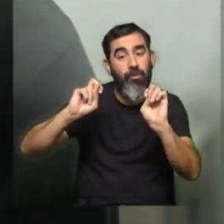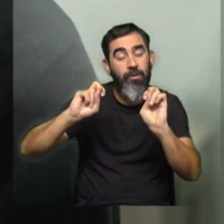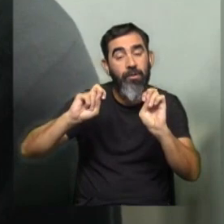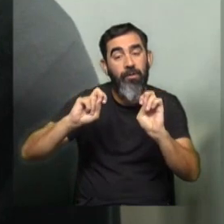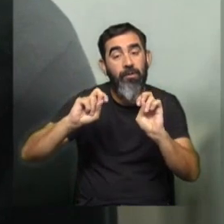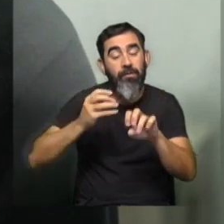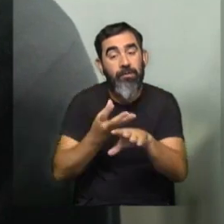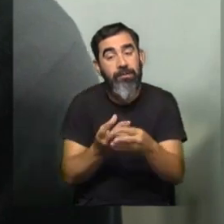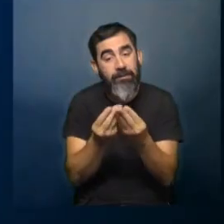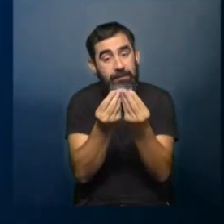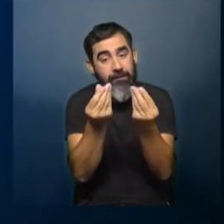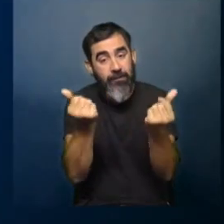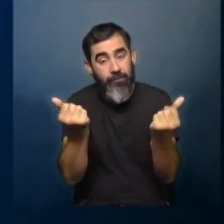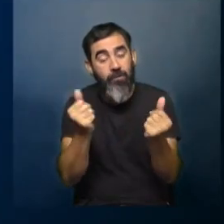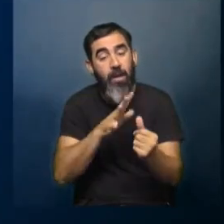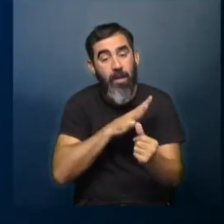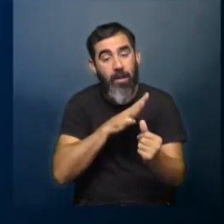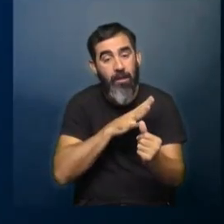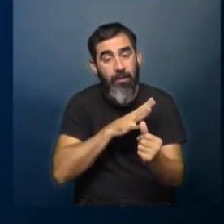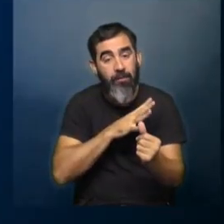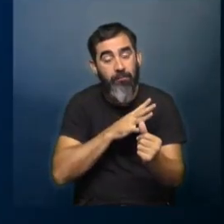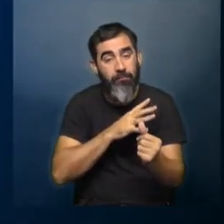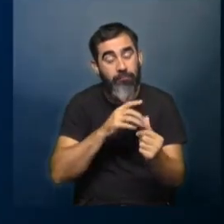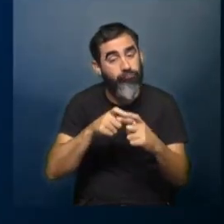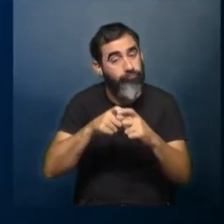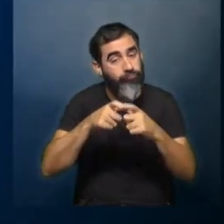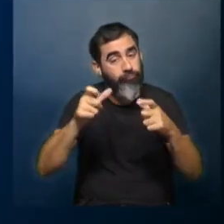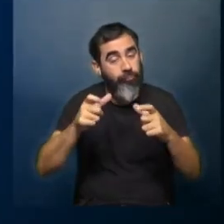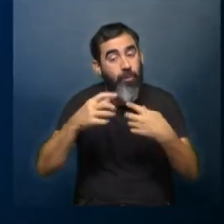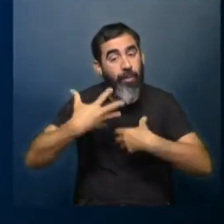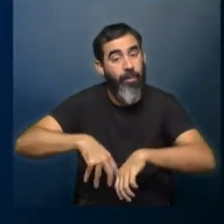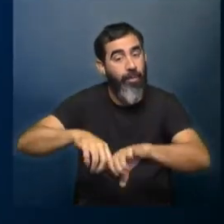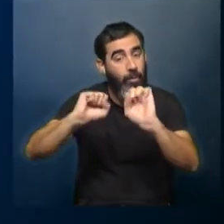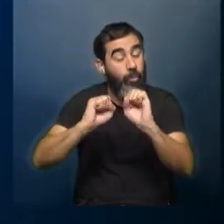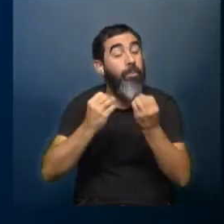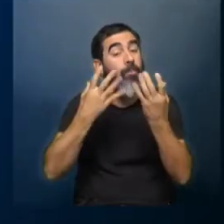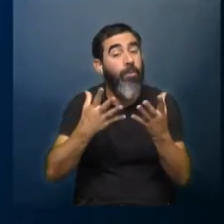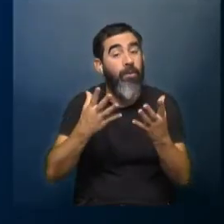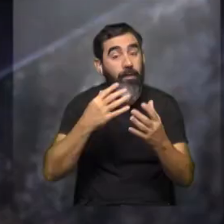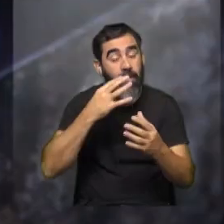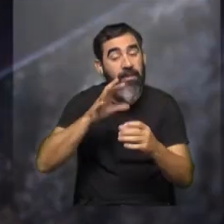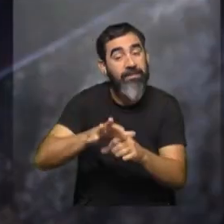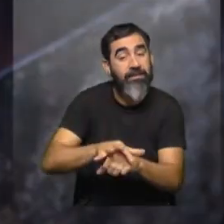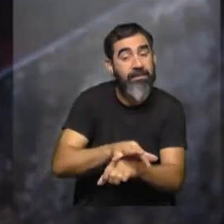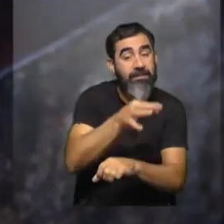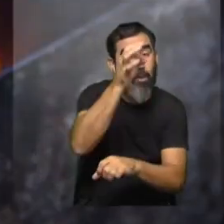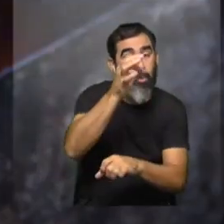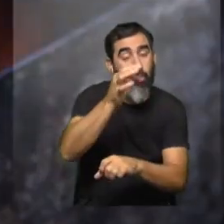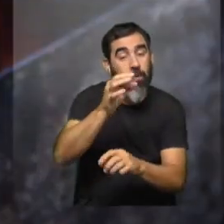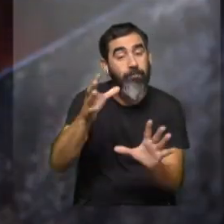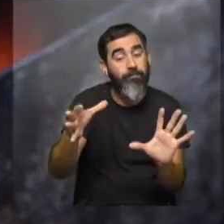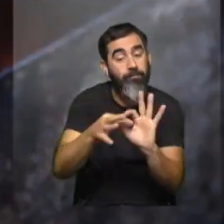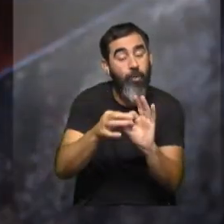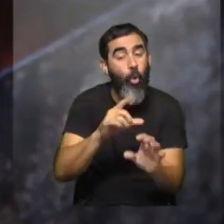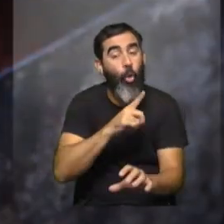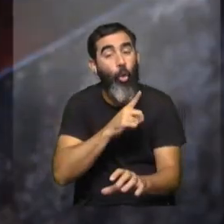receptores termosensoriales ha tenido como un auge muy importante a partir de su descubrimiento porque expresan células que están relacionadas al